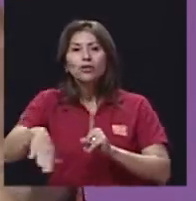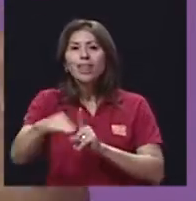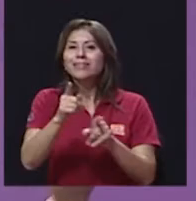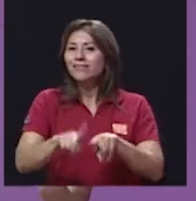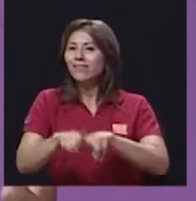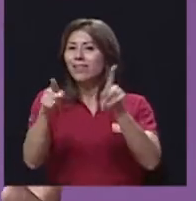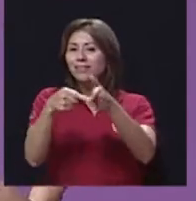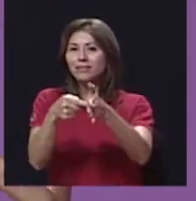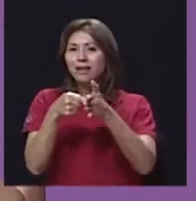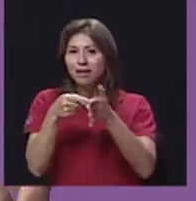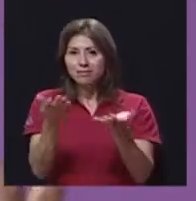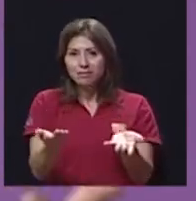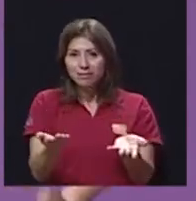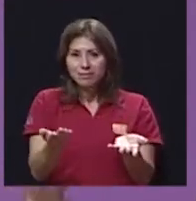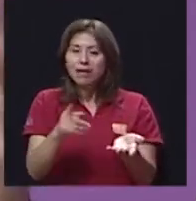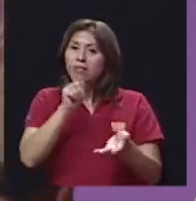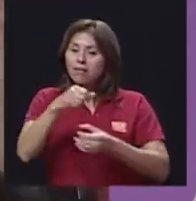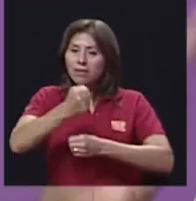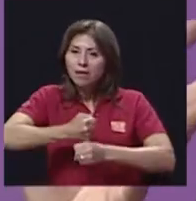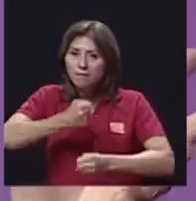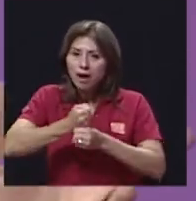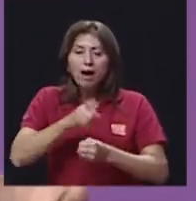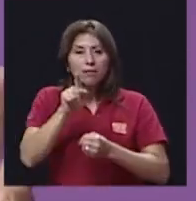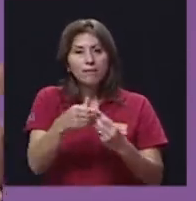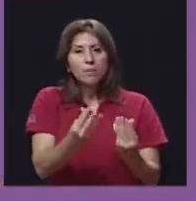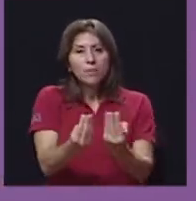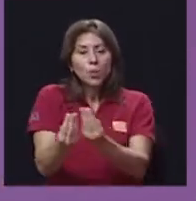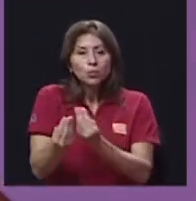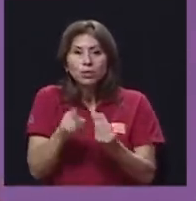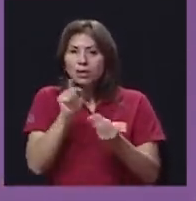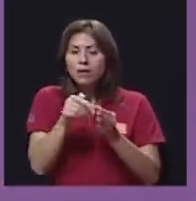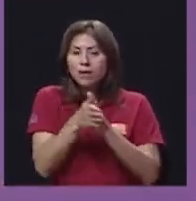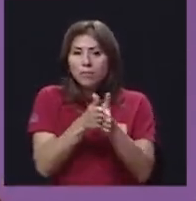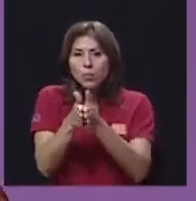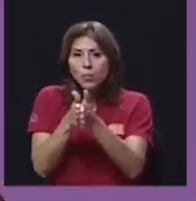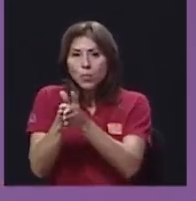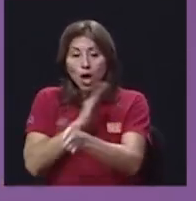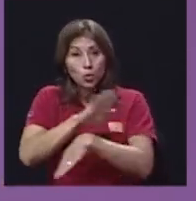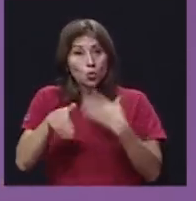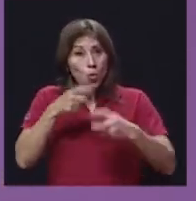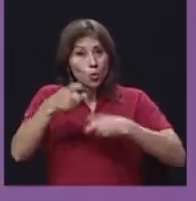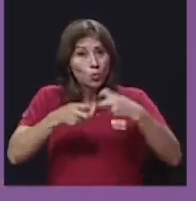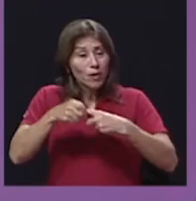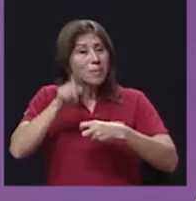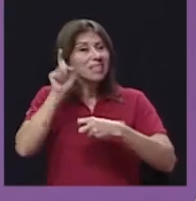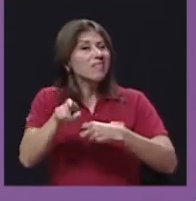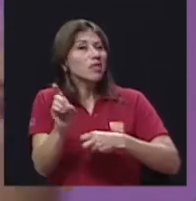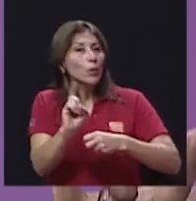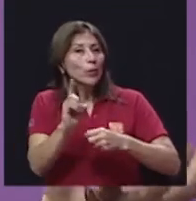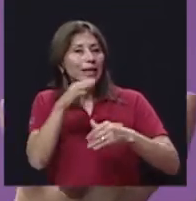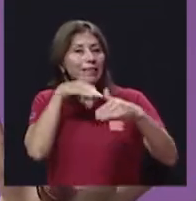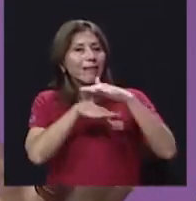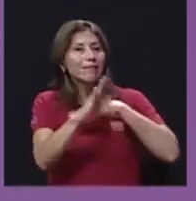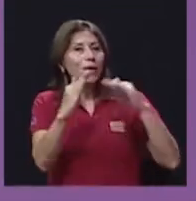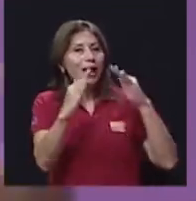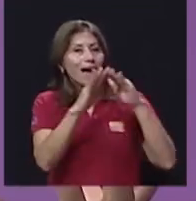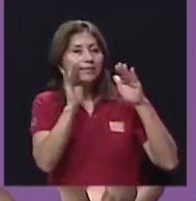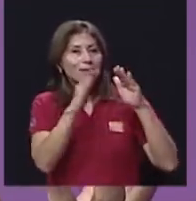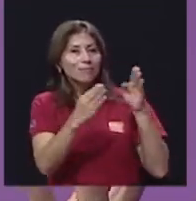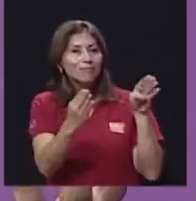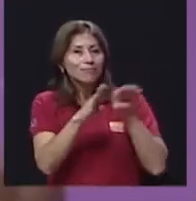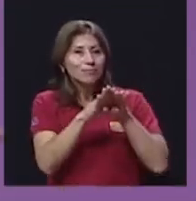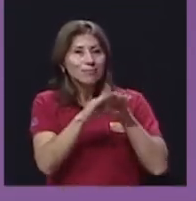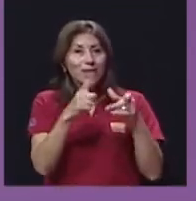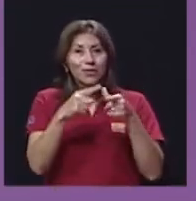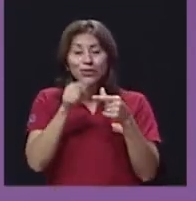verdad del ser eficientes no entonces todos esos problemas hay que dejarlo dentro de la casa entonces la sobreexigencia en general